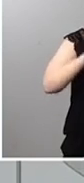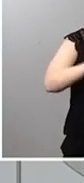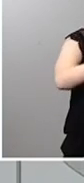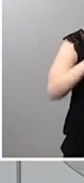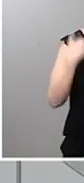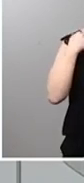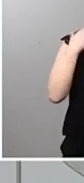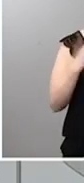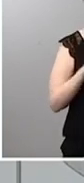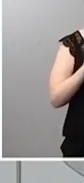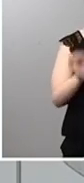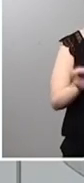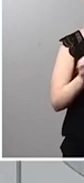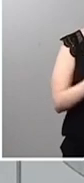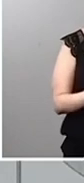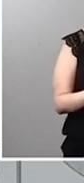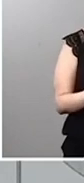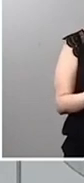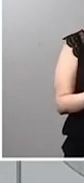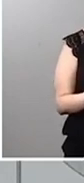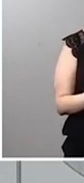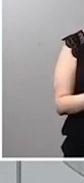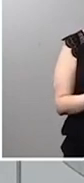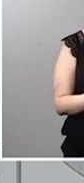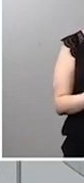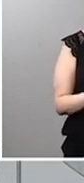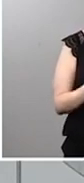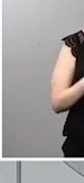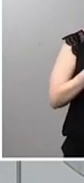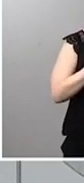no tiene la capacidad de cesar a un ministro? Es un gobierno absolutamente intervenido.